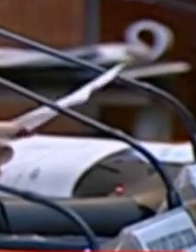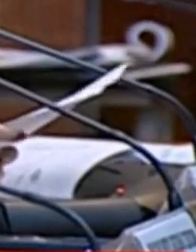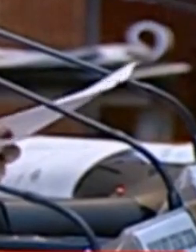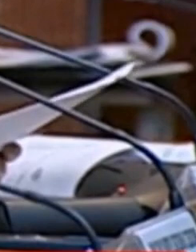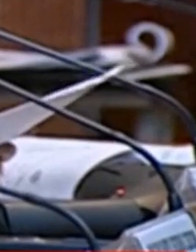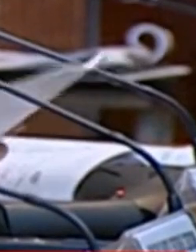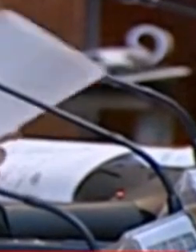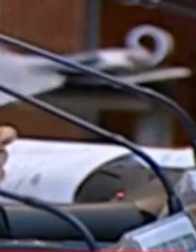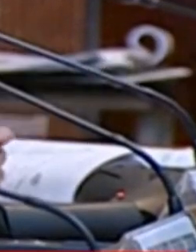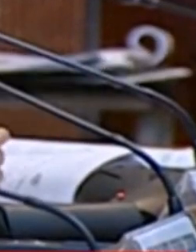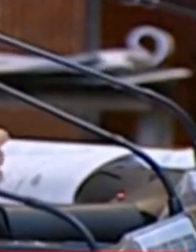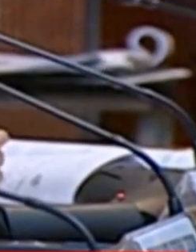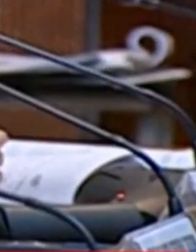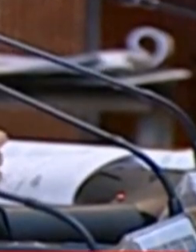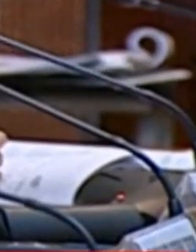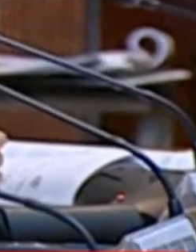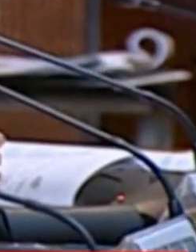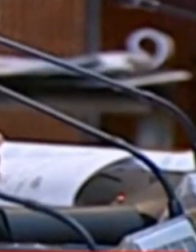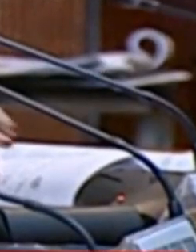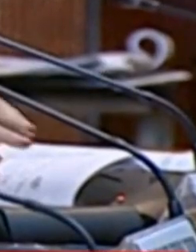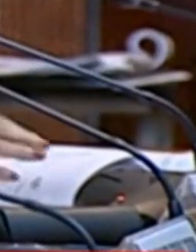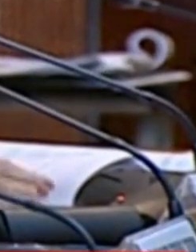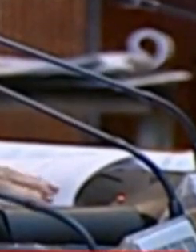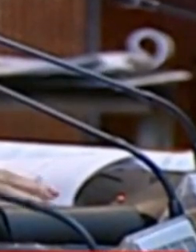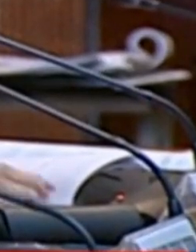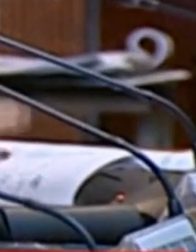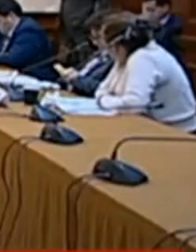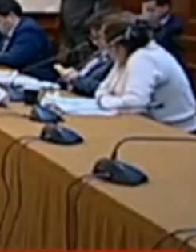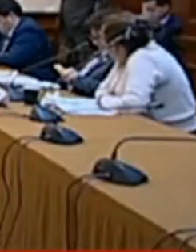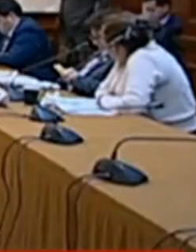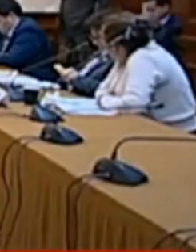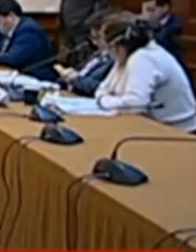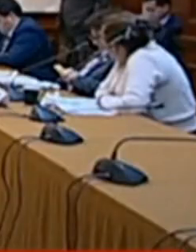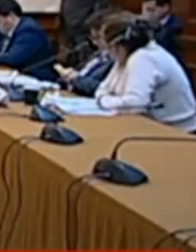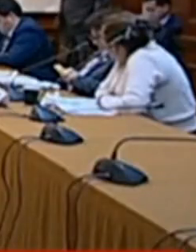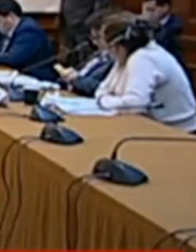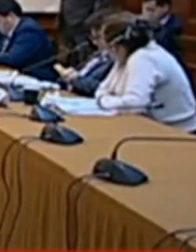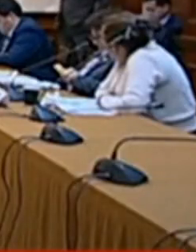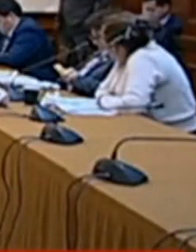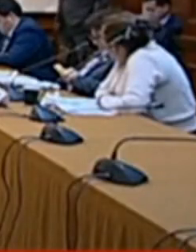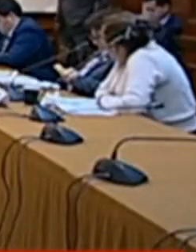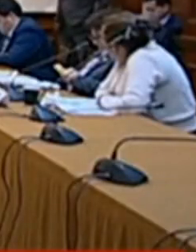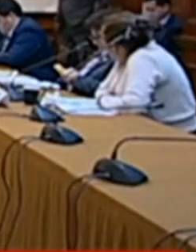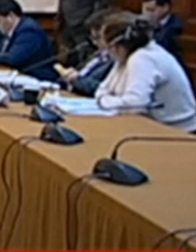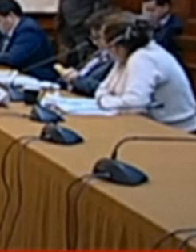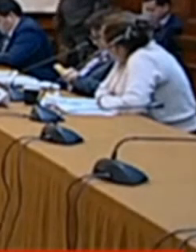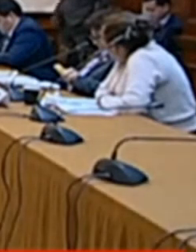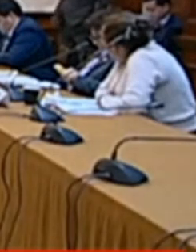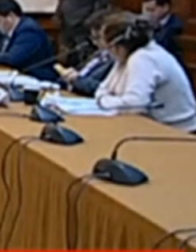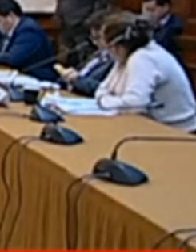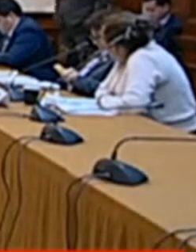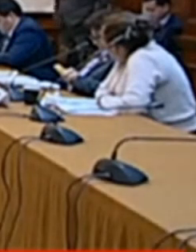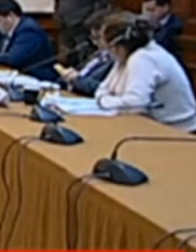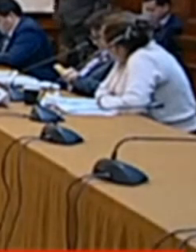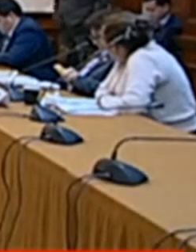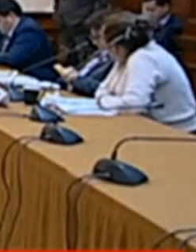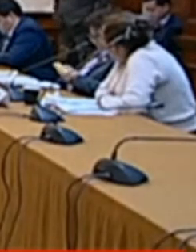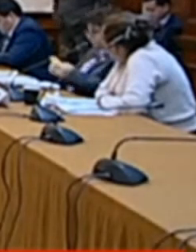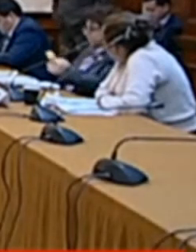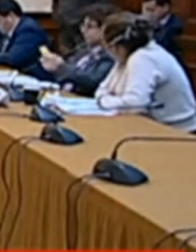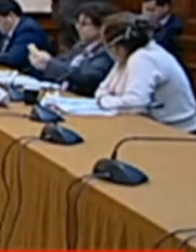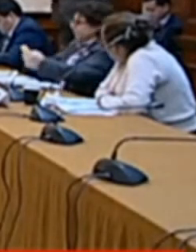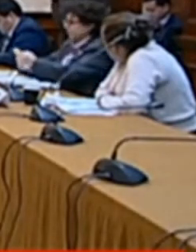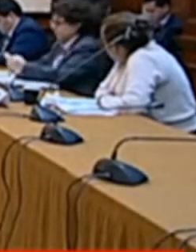por corrupción contra Pedro Castillo. La Fiscalía General acusa al mandatario de liderar una presunta